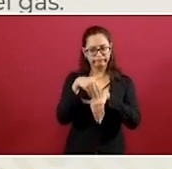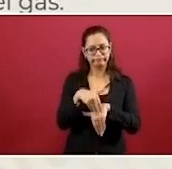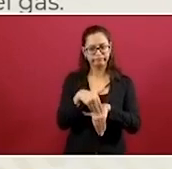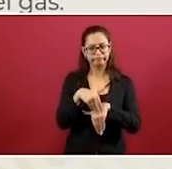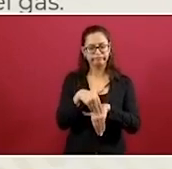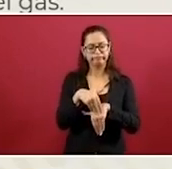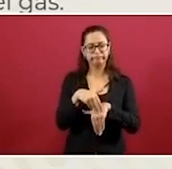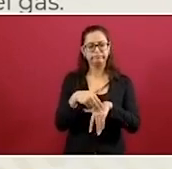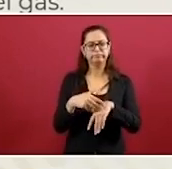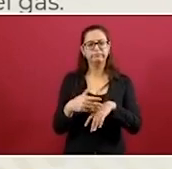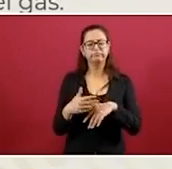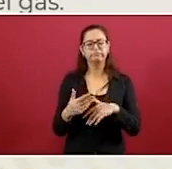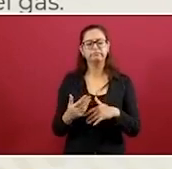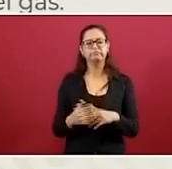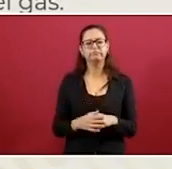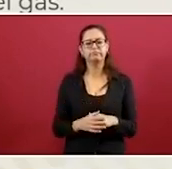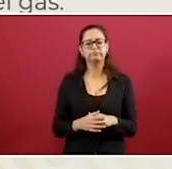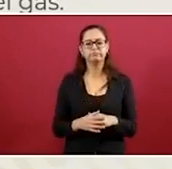una